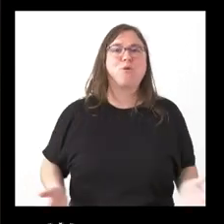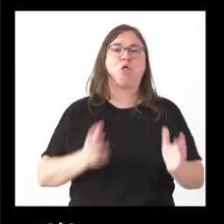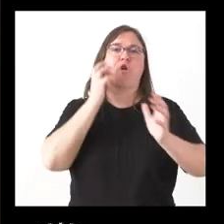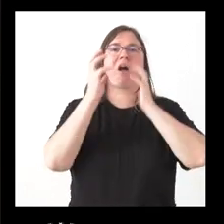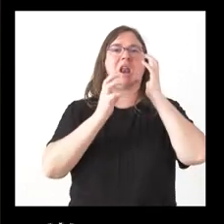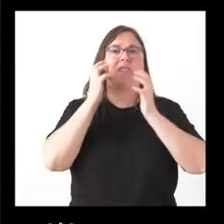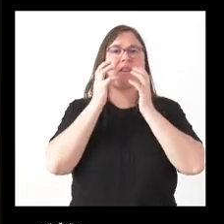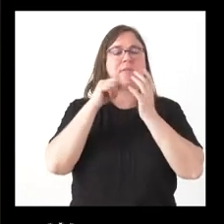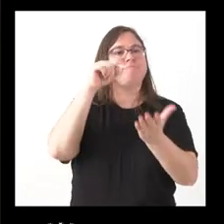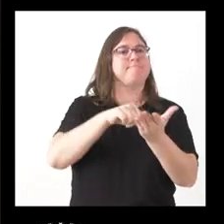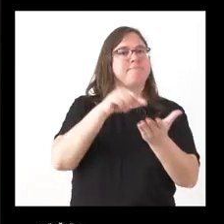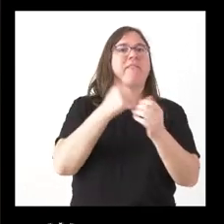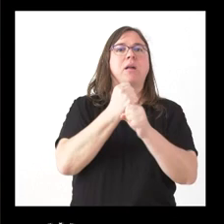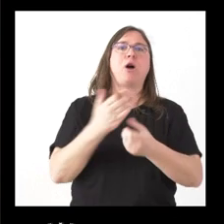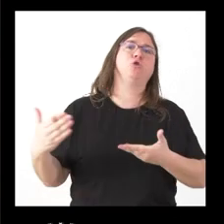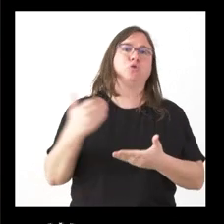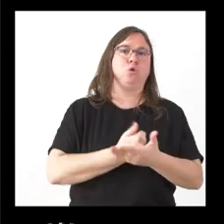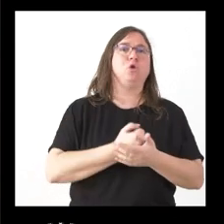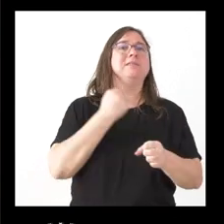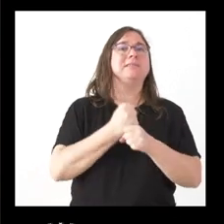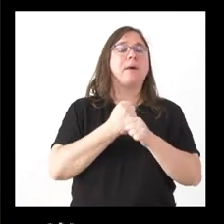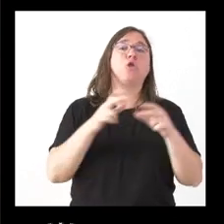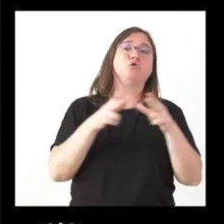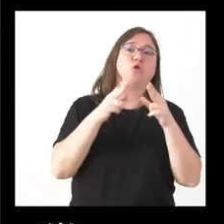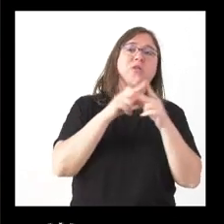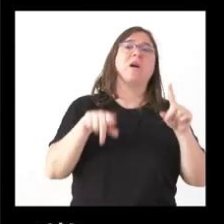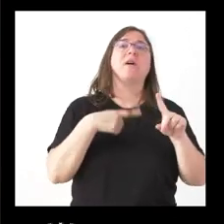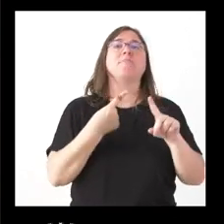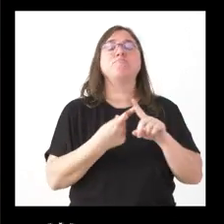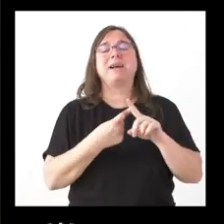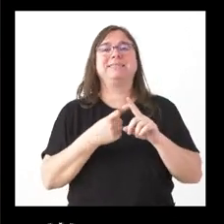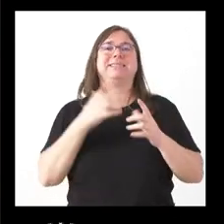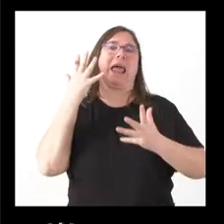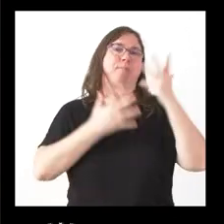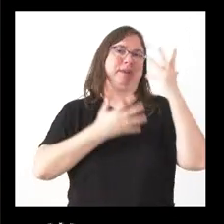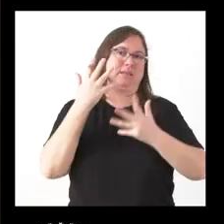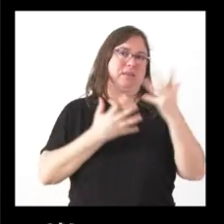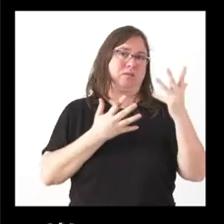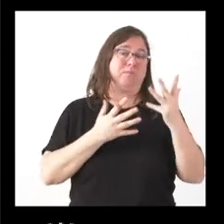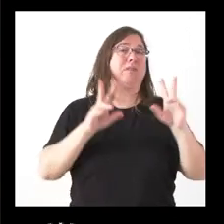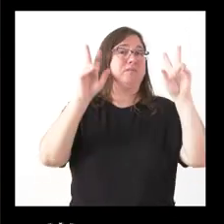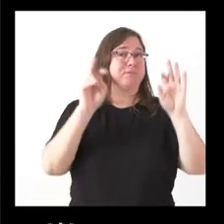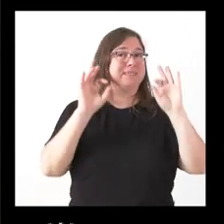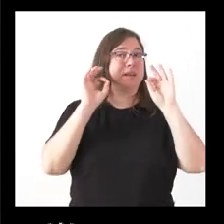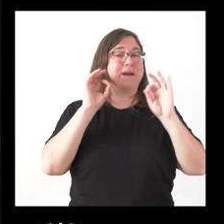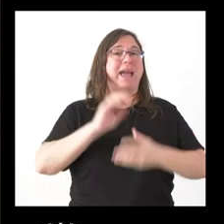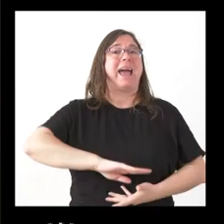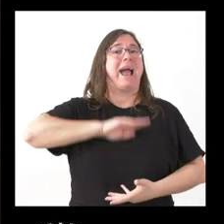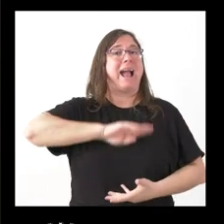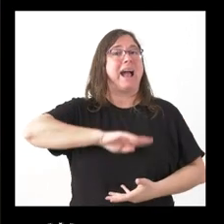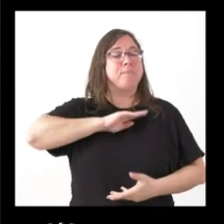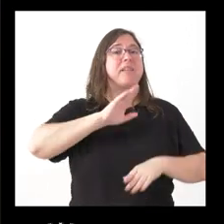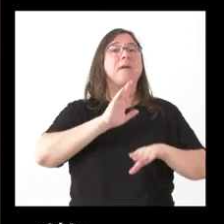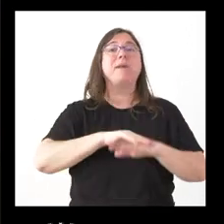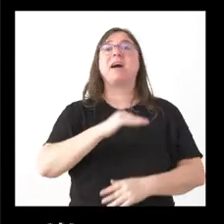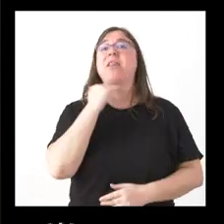exige una labor de todos una labor social y una labor de las administraciones pero lo que se refiere a las capacidades del operativo para